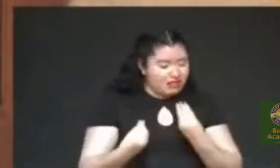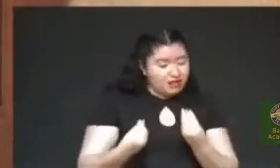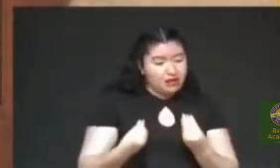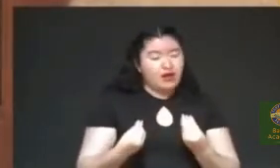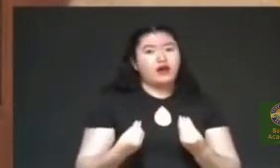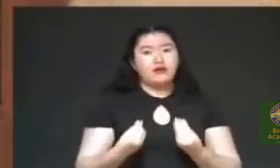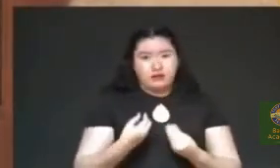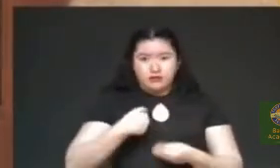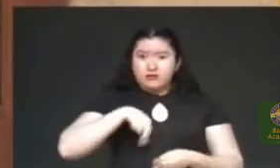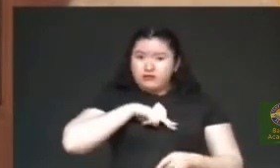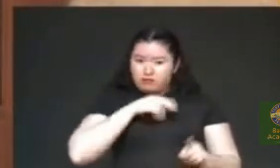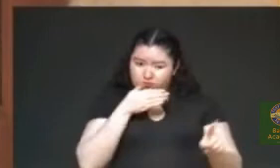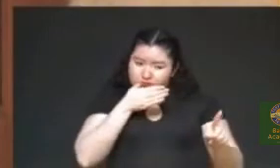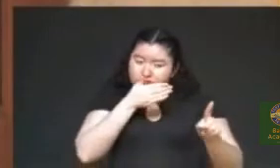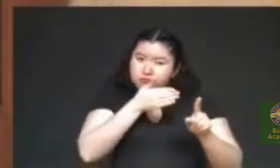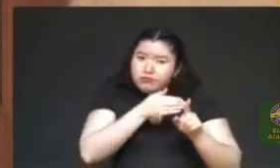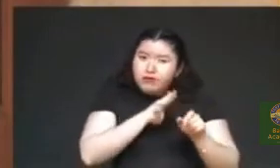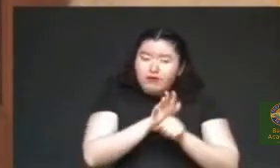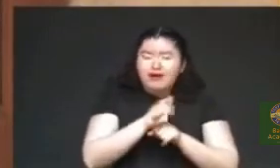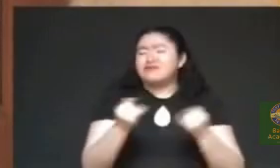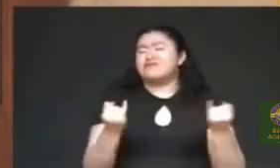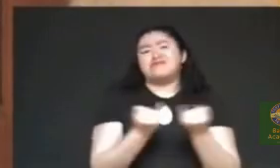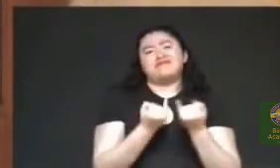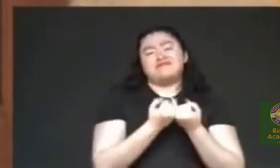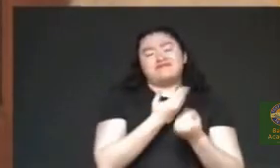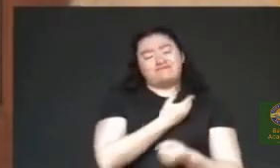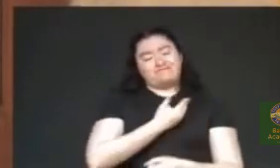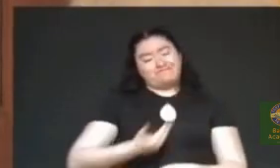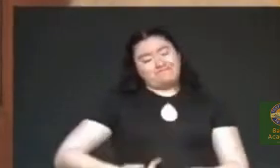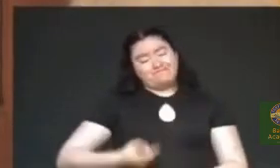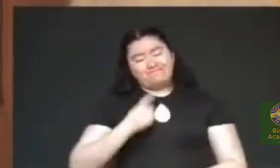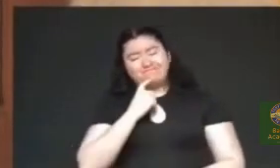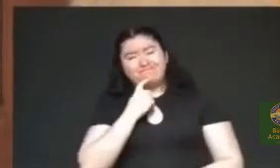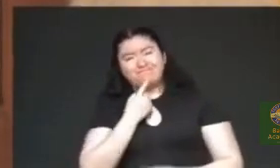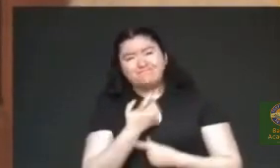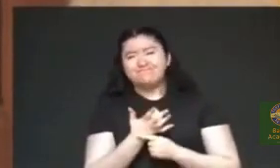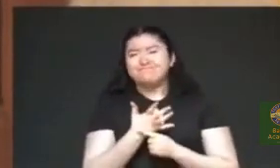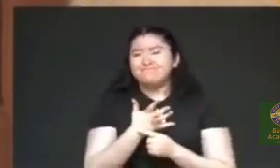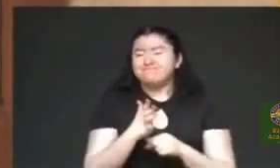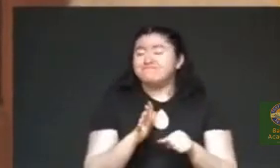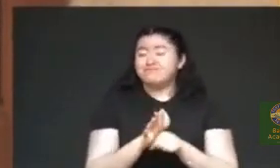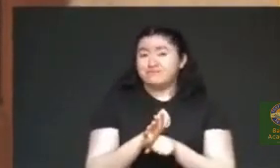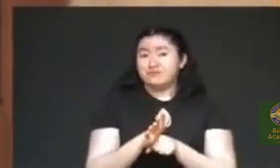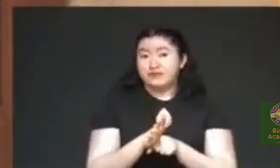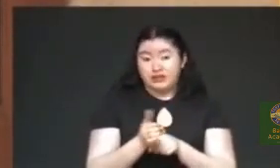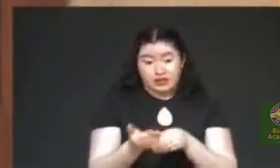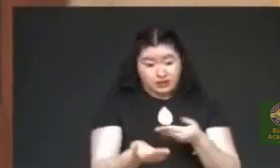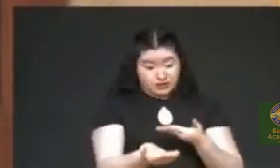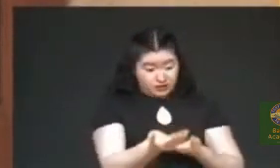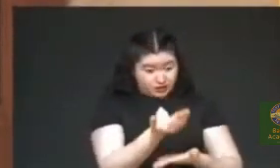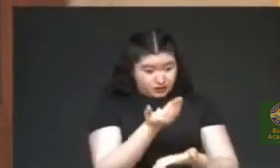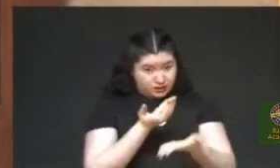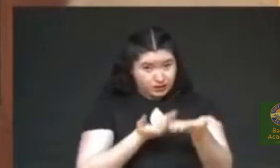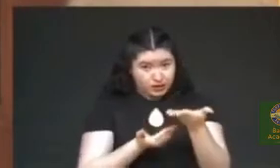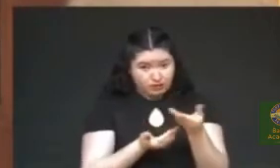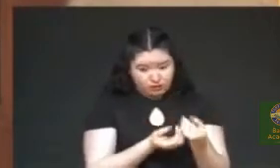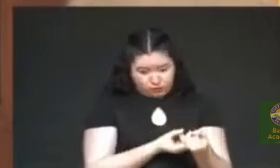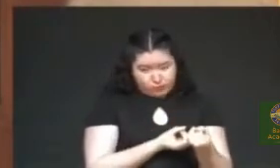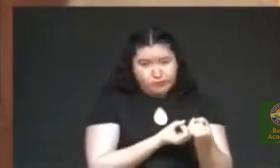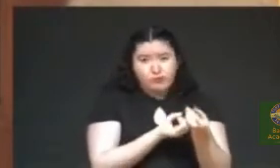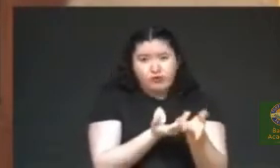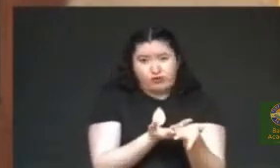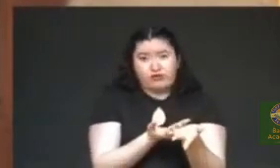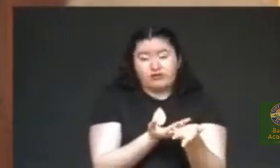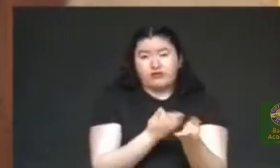es precisamente, y como lo ha señalado el presidente de la República, ofrecer el servicio. Cualquier otra cuestión es